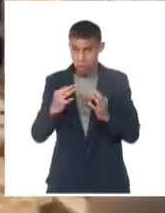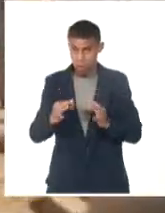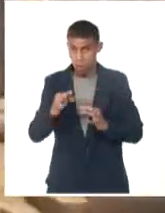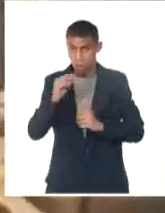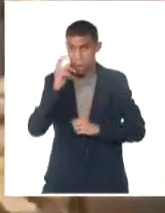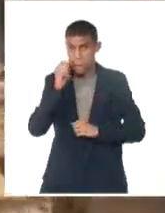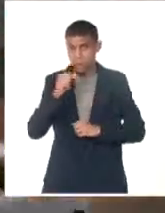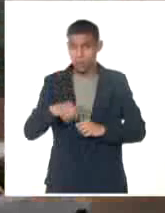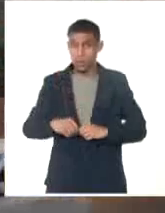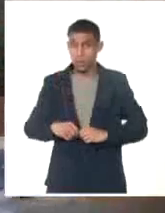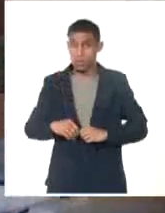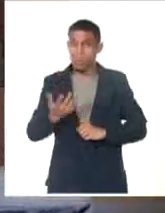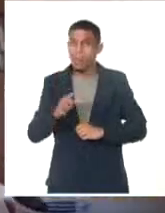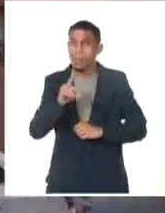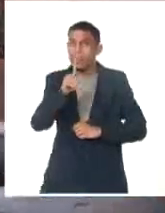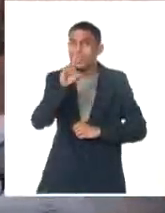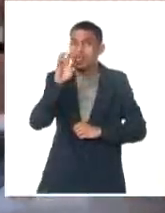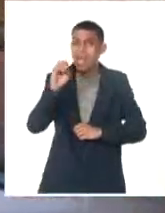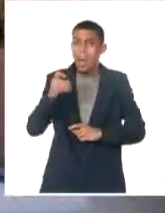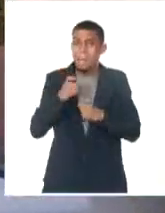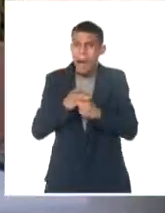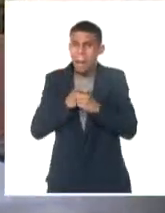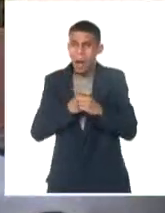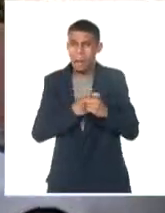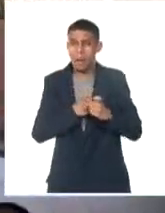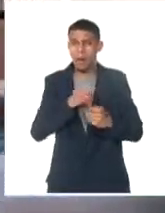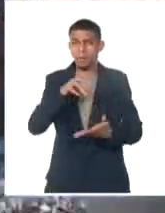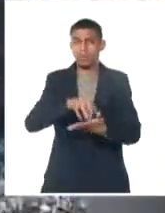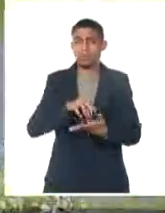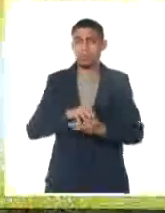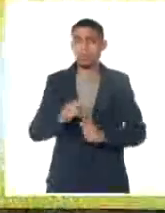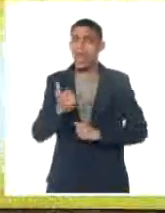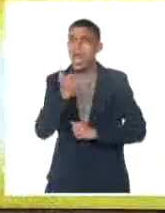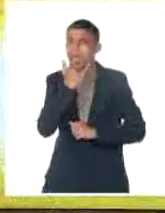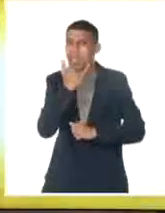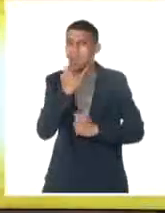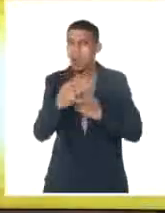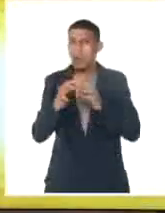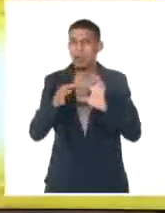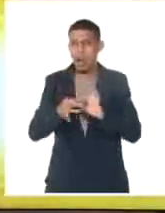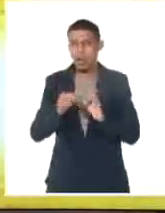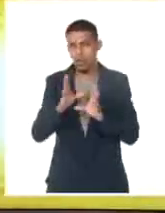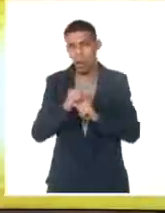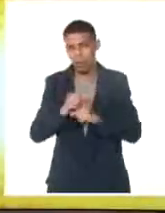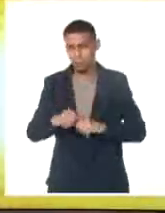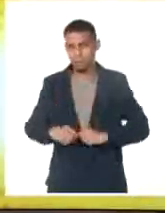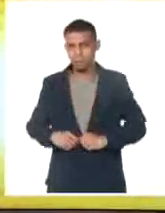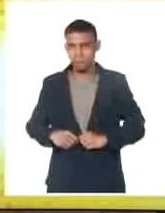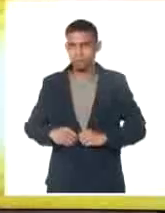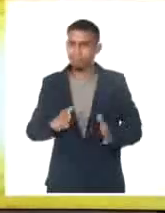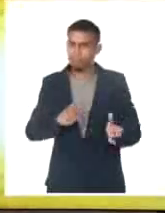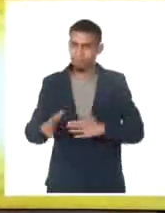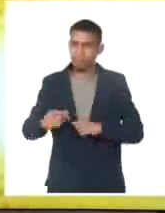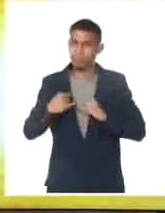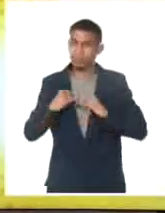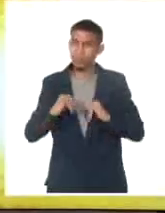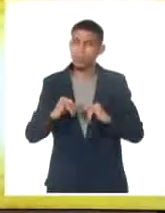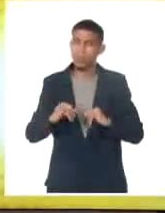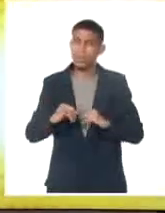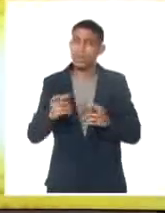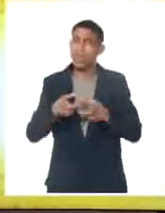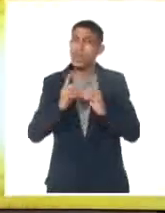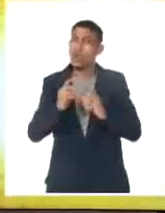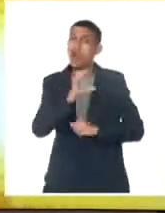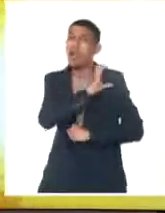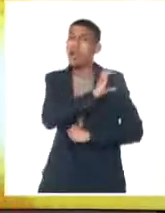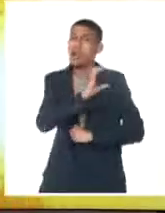con al menos 100 impactos de bala, aunque no se reportan heridos. Y al cierre le informo que en medio de la reunión de